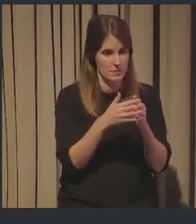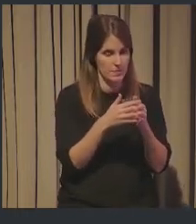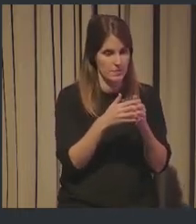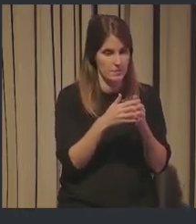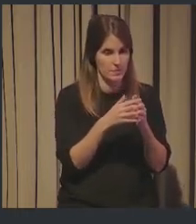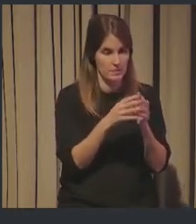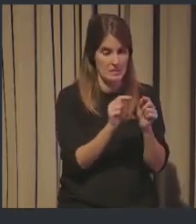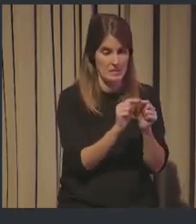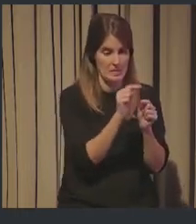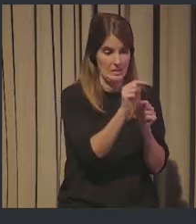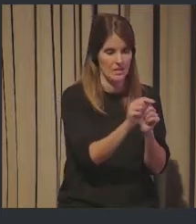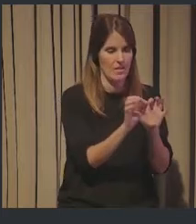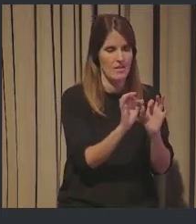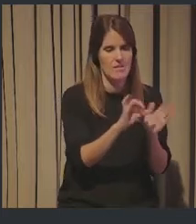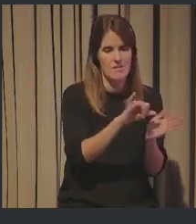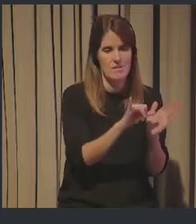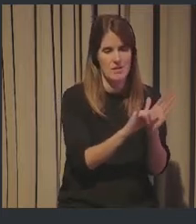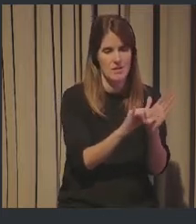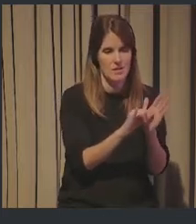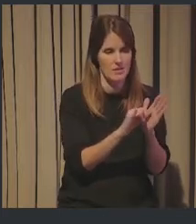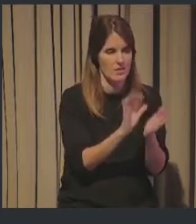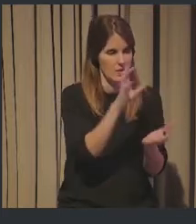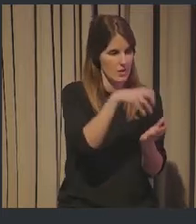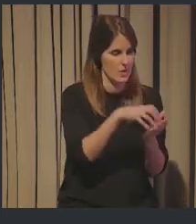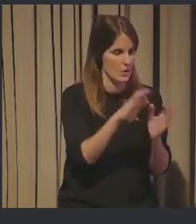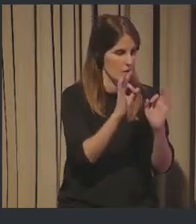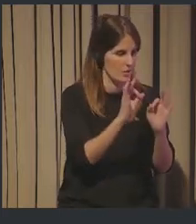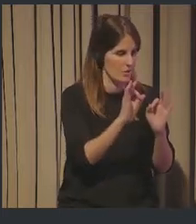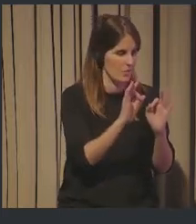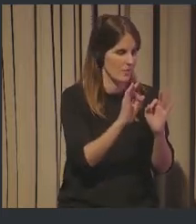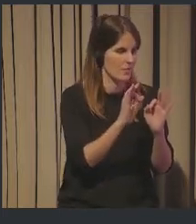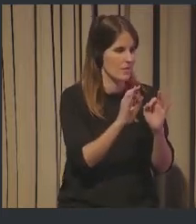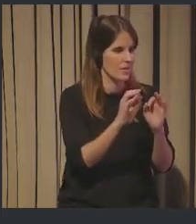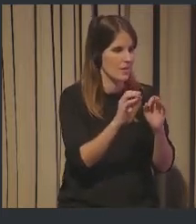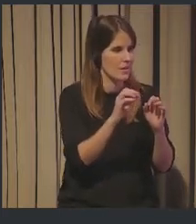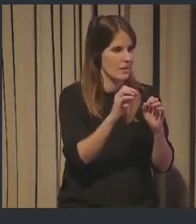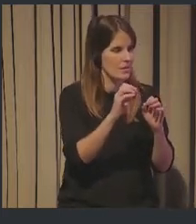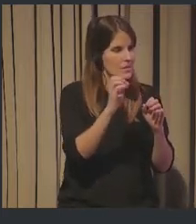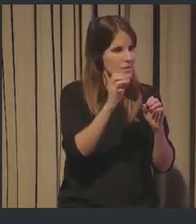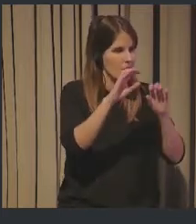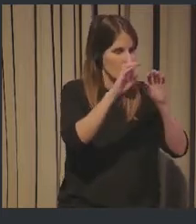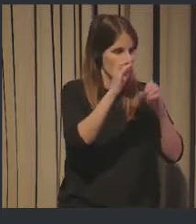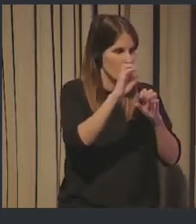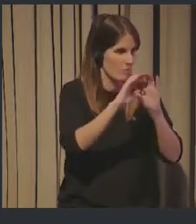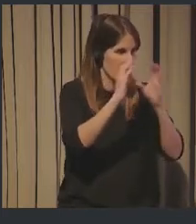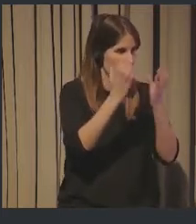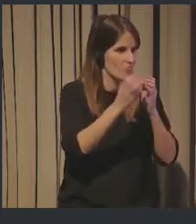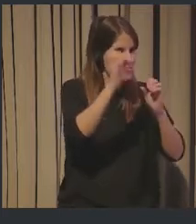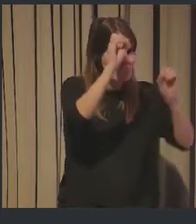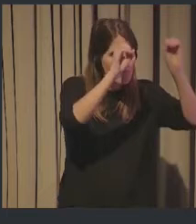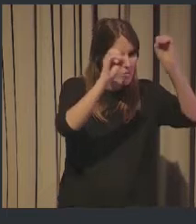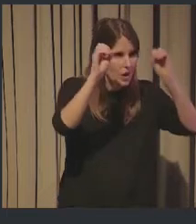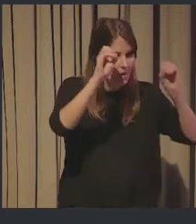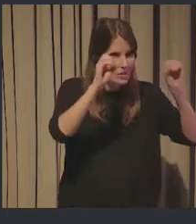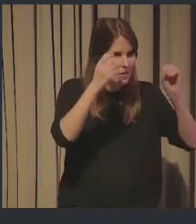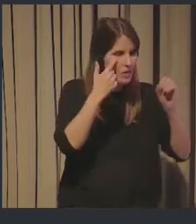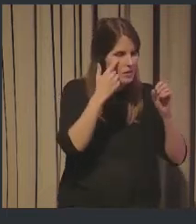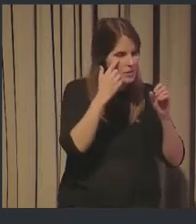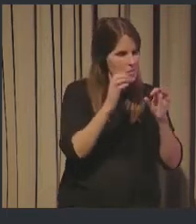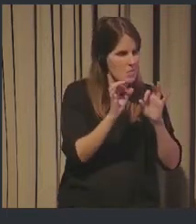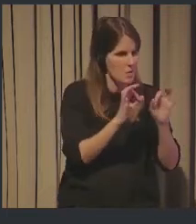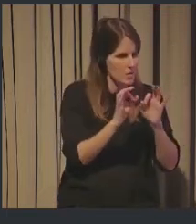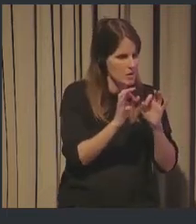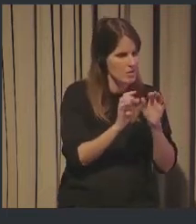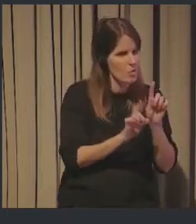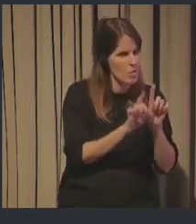Espacial Johnson. Y en los años 60 todos mirábamos los programas espaciales. Y